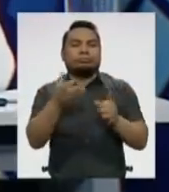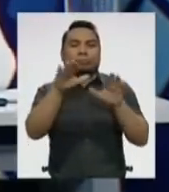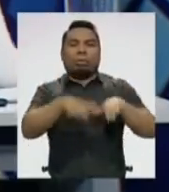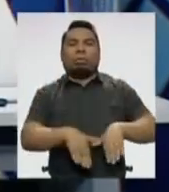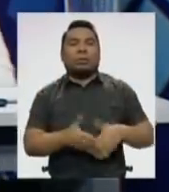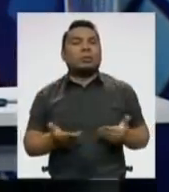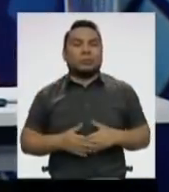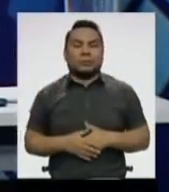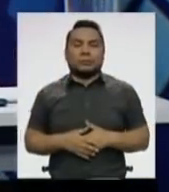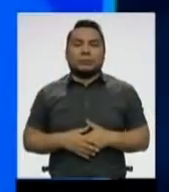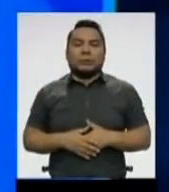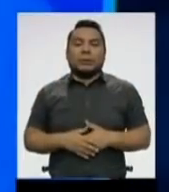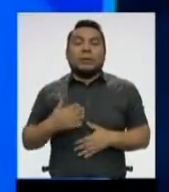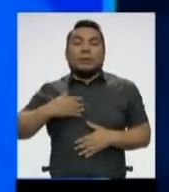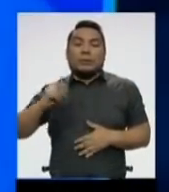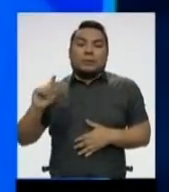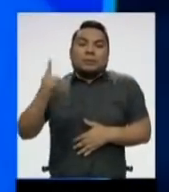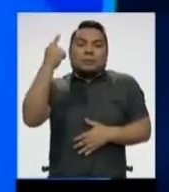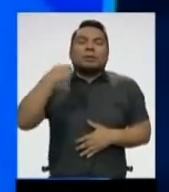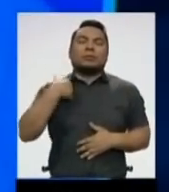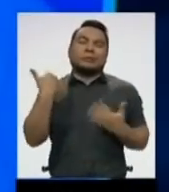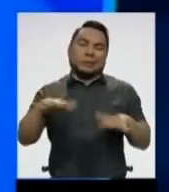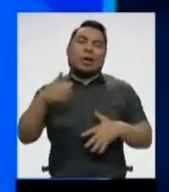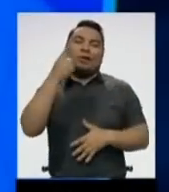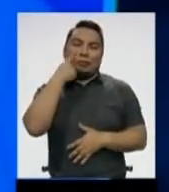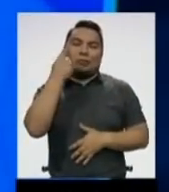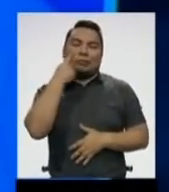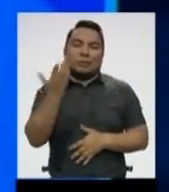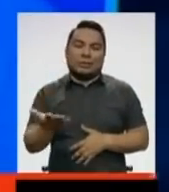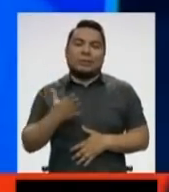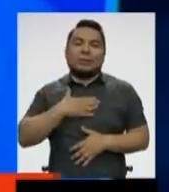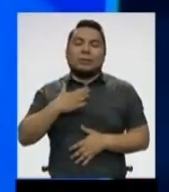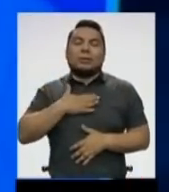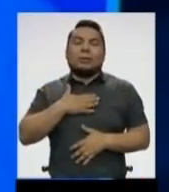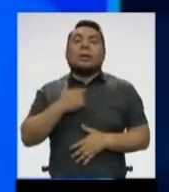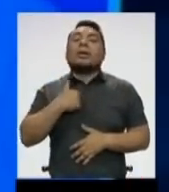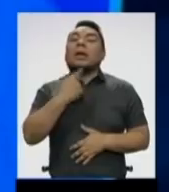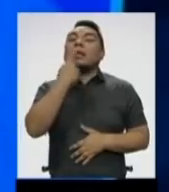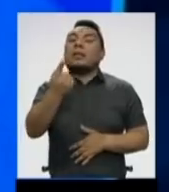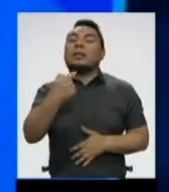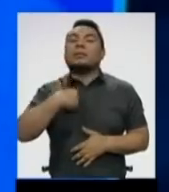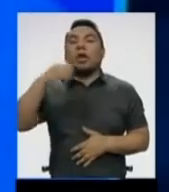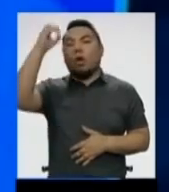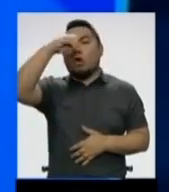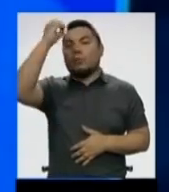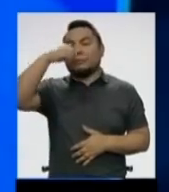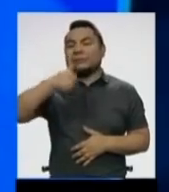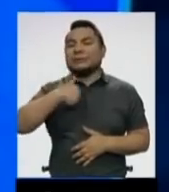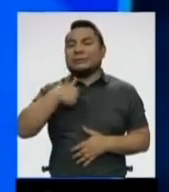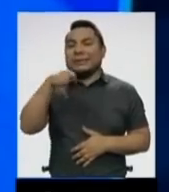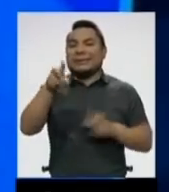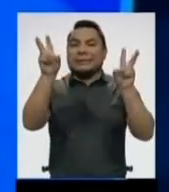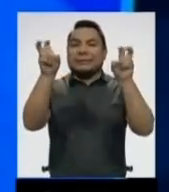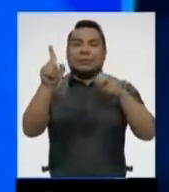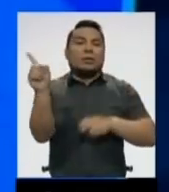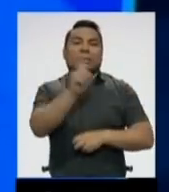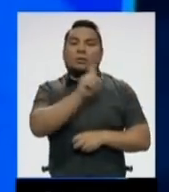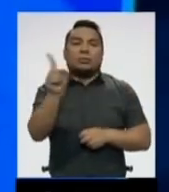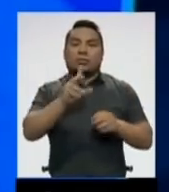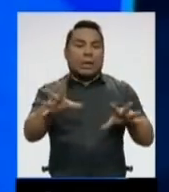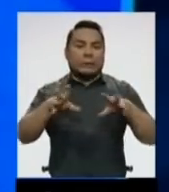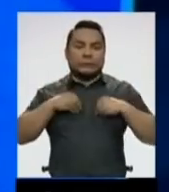Para comenzar, es harto conocida mi posición sobre este tema. No acepto